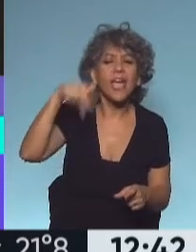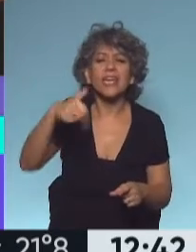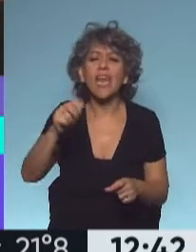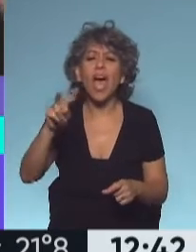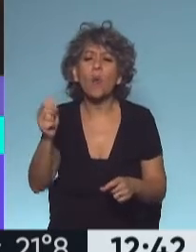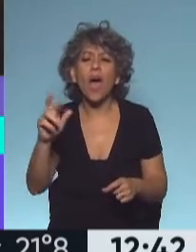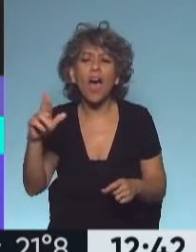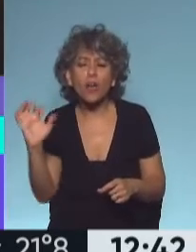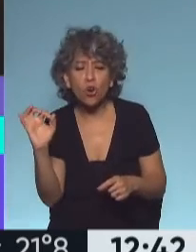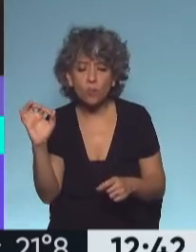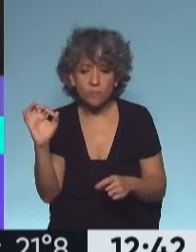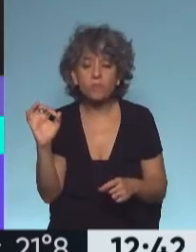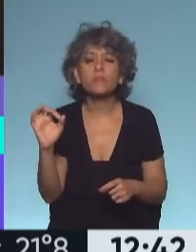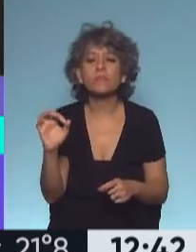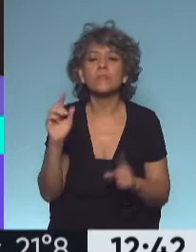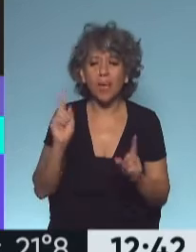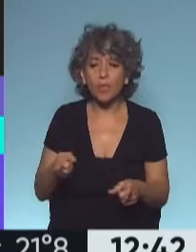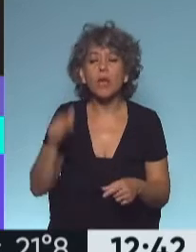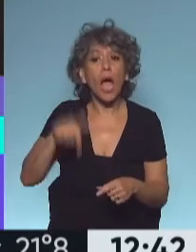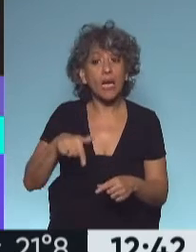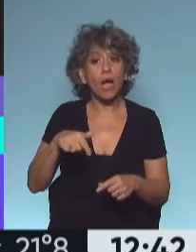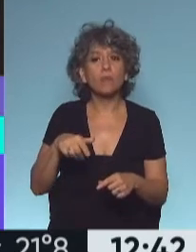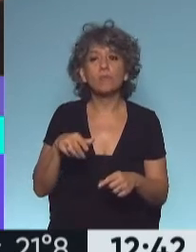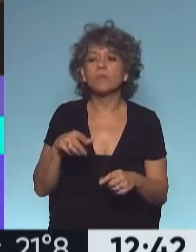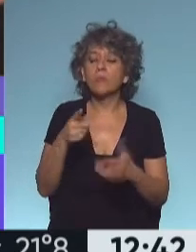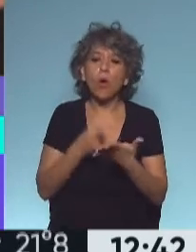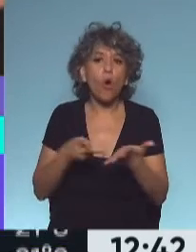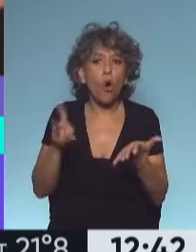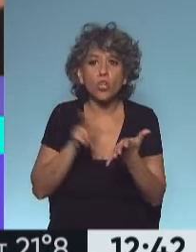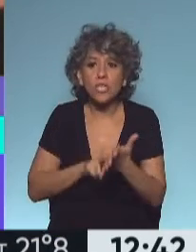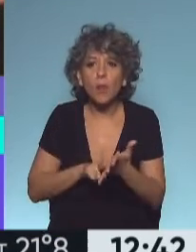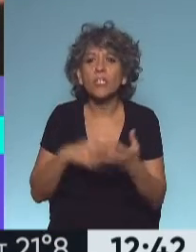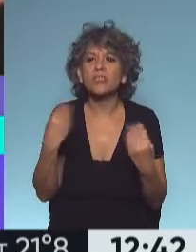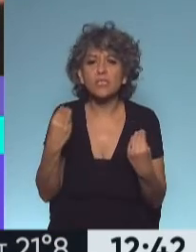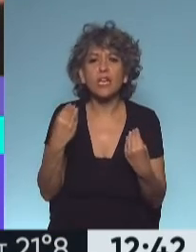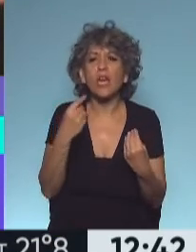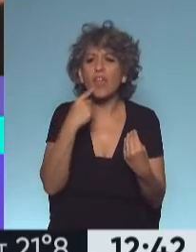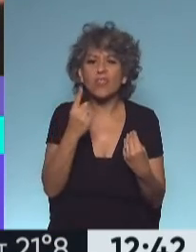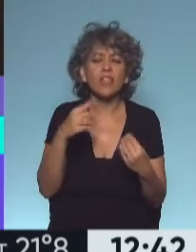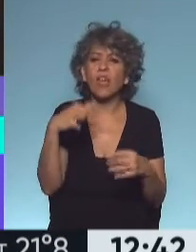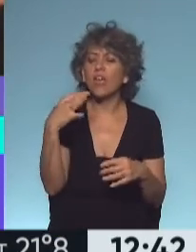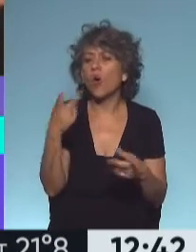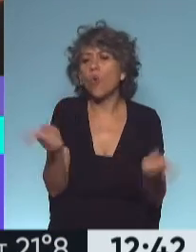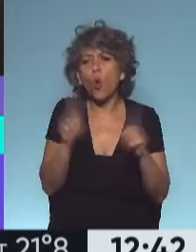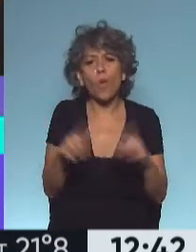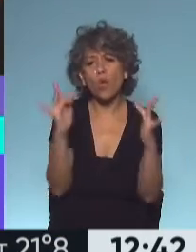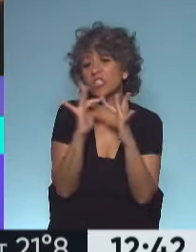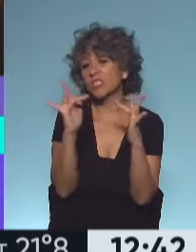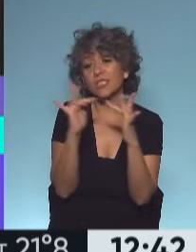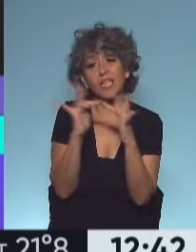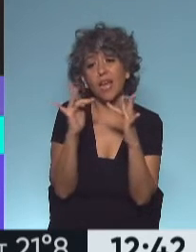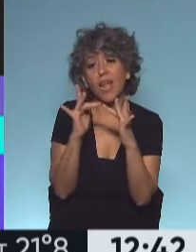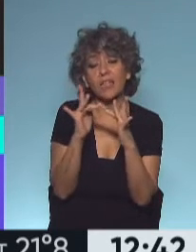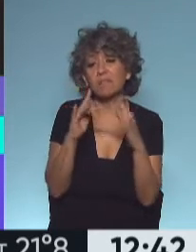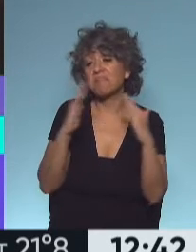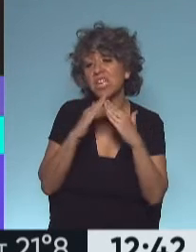con Arturo Puertas. Acá nos ponemos la lucecita, otra vez salen a jugar los soldaditos del streaming. Nos sentamos en casa con una